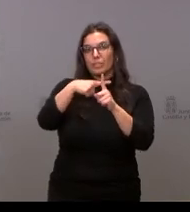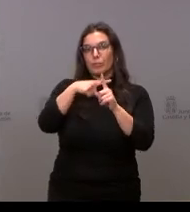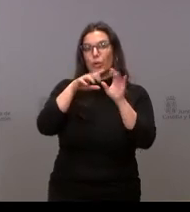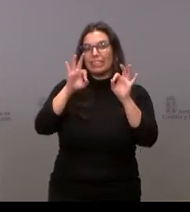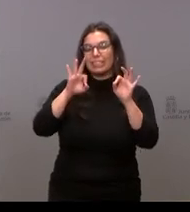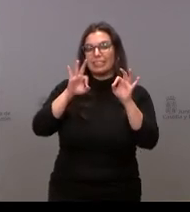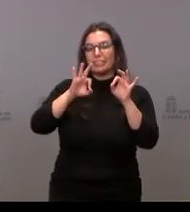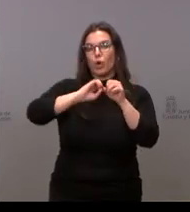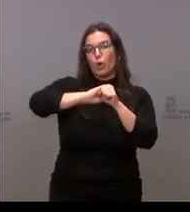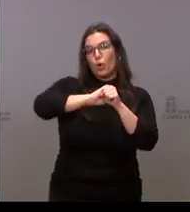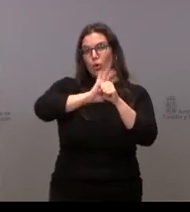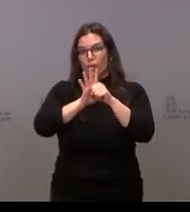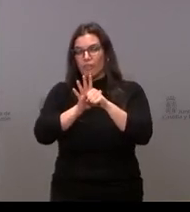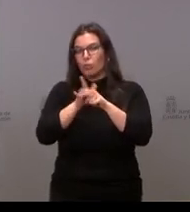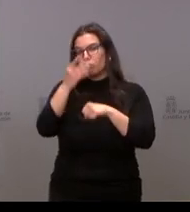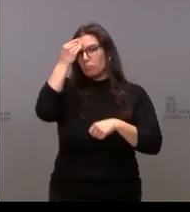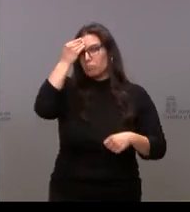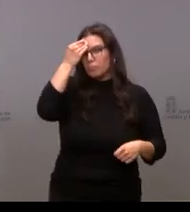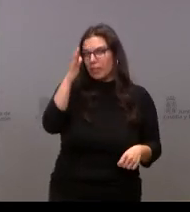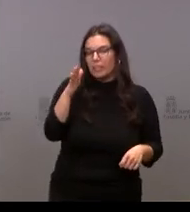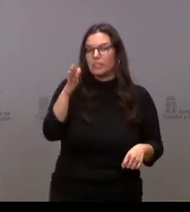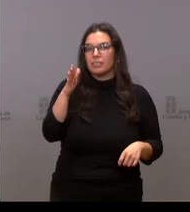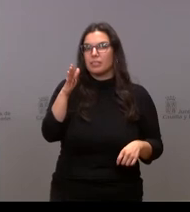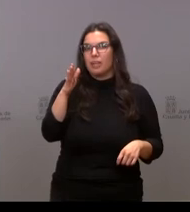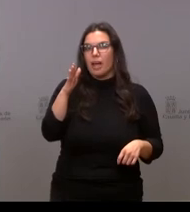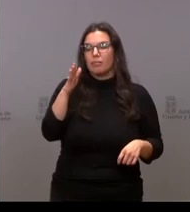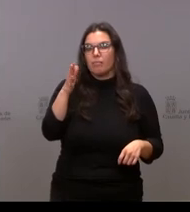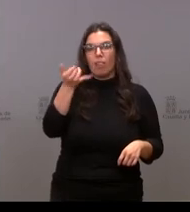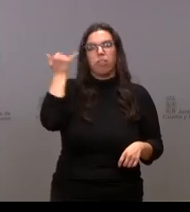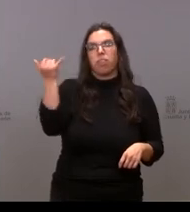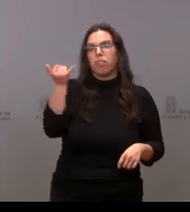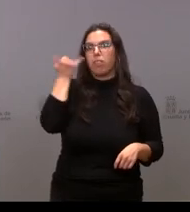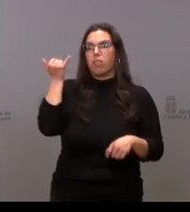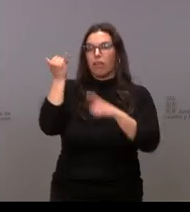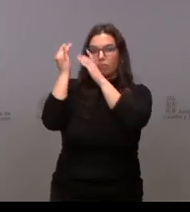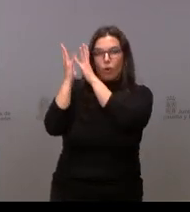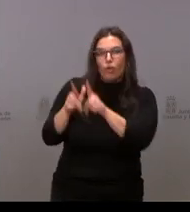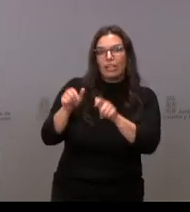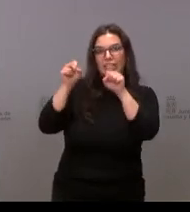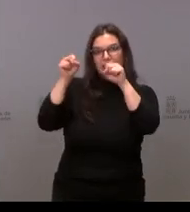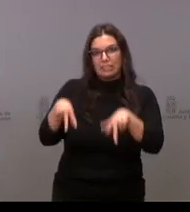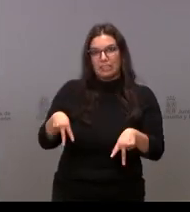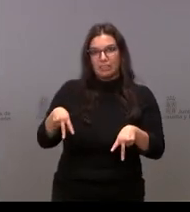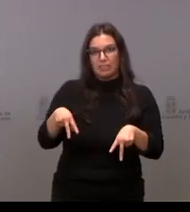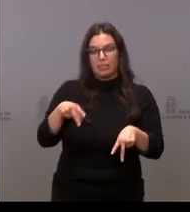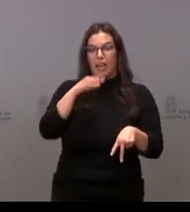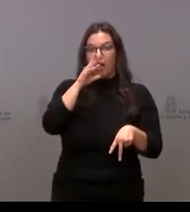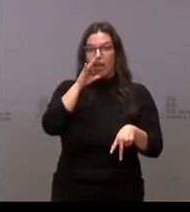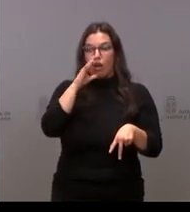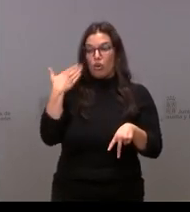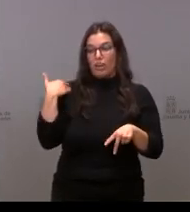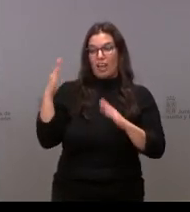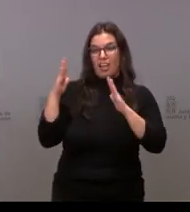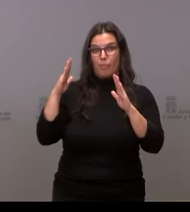estiman que se han podido quedar fuera del sistema fuera de la contabilización a lo largo de ésta desde el gran aumento